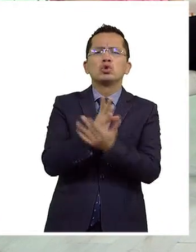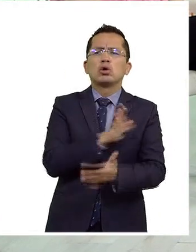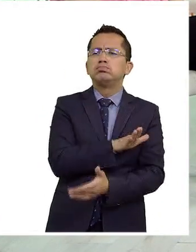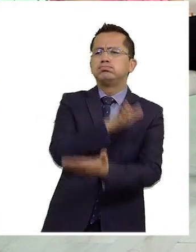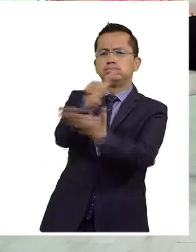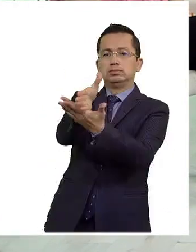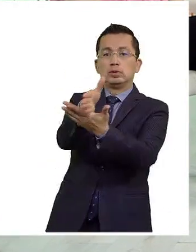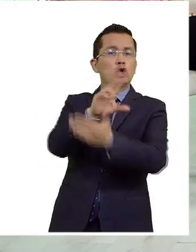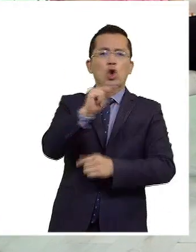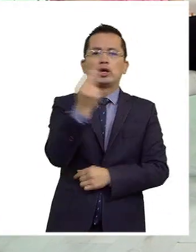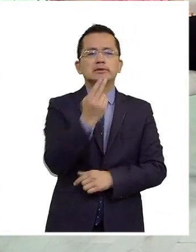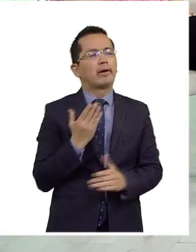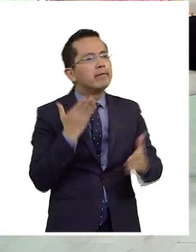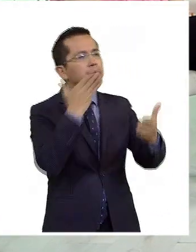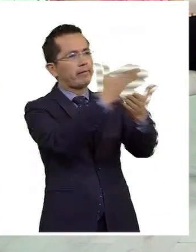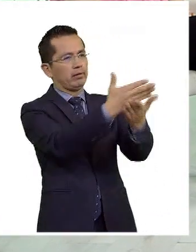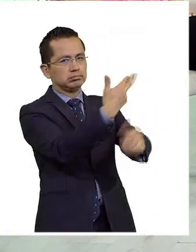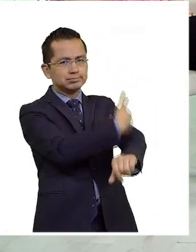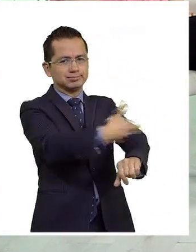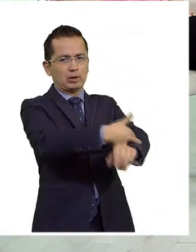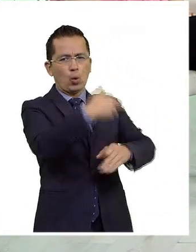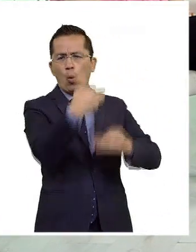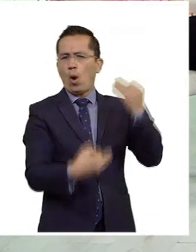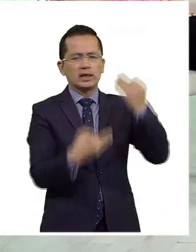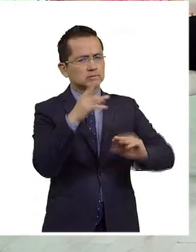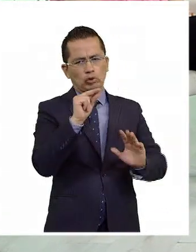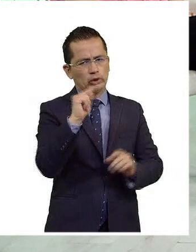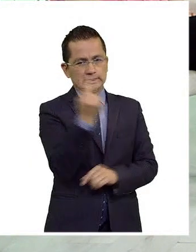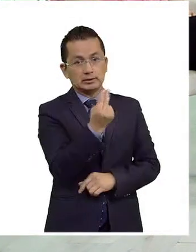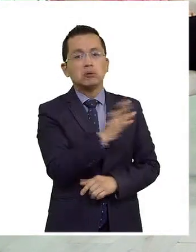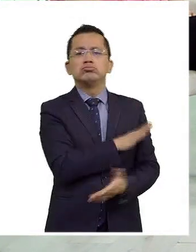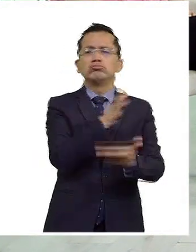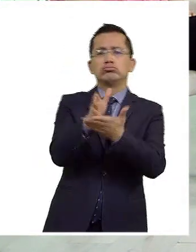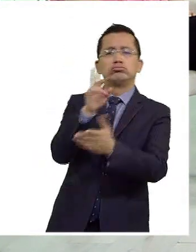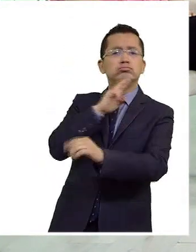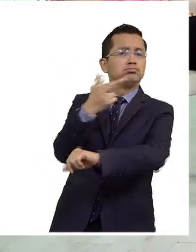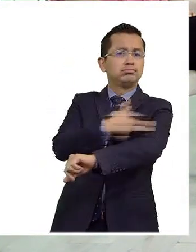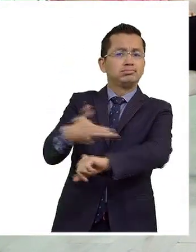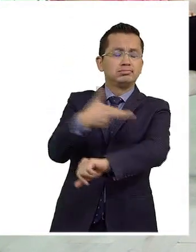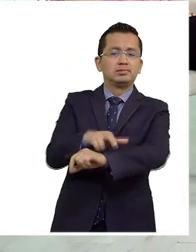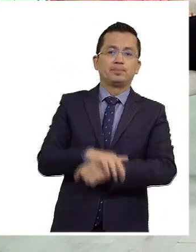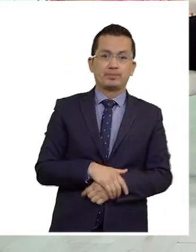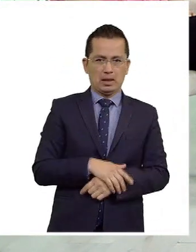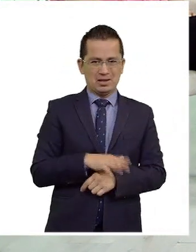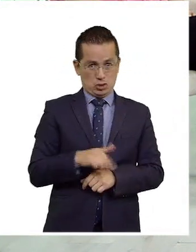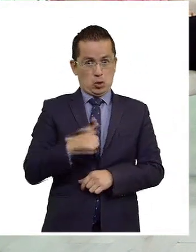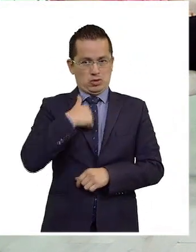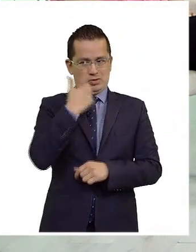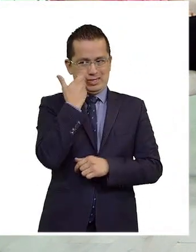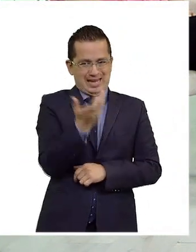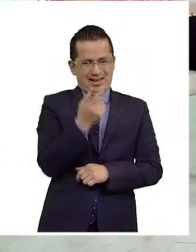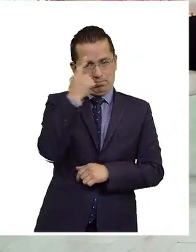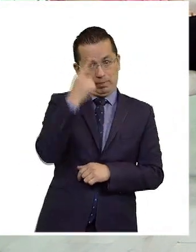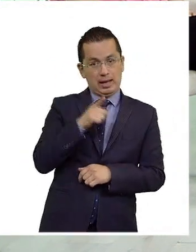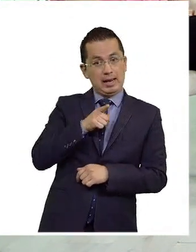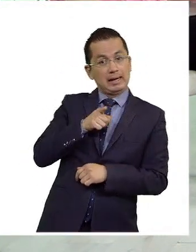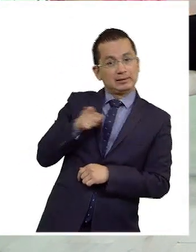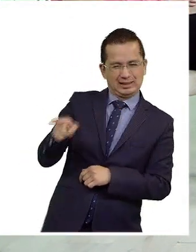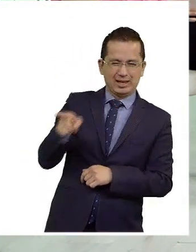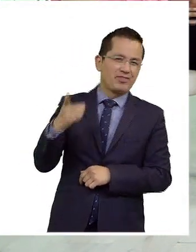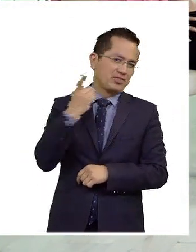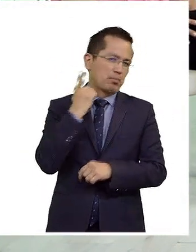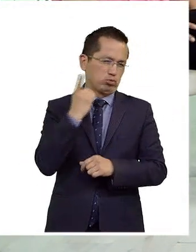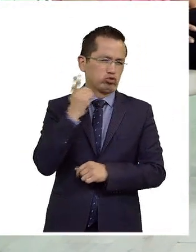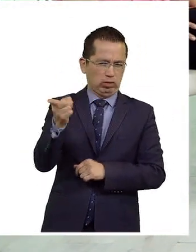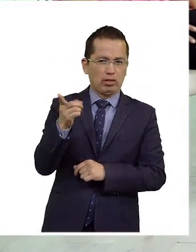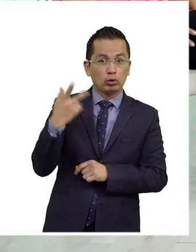pero para esto me gustaría que el diputado, que fue quien nos ha impulsado esta iniciativa, y Tania también, porque lo presentó,